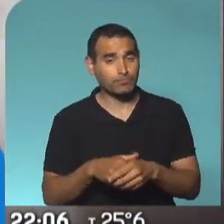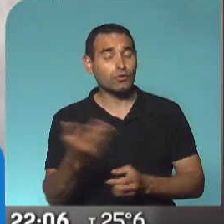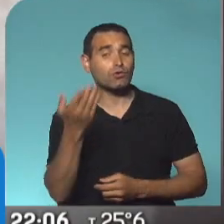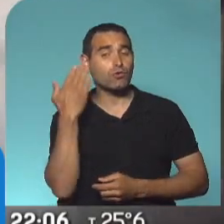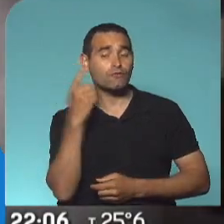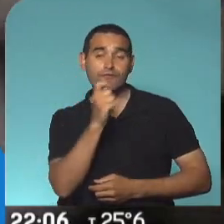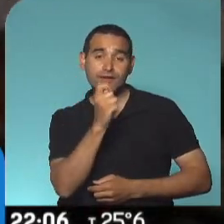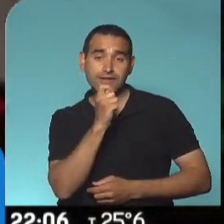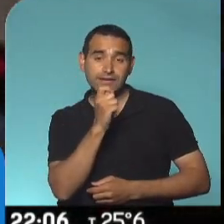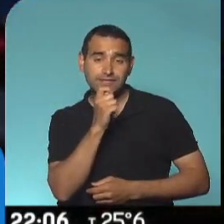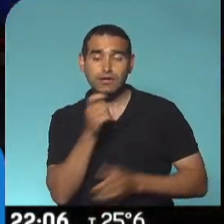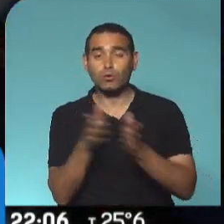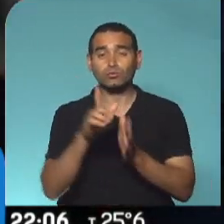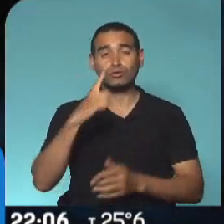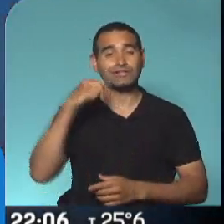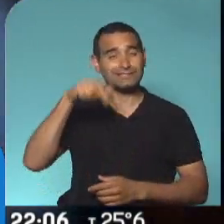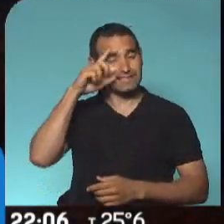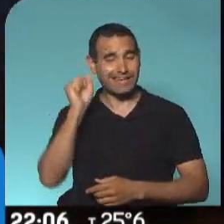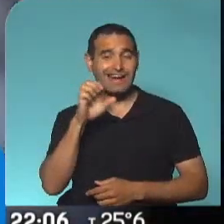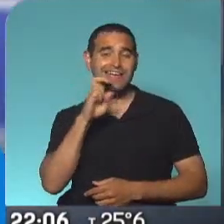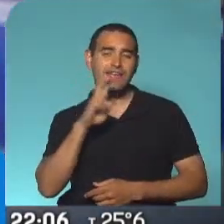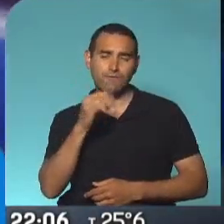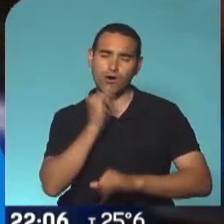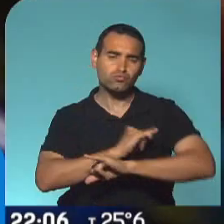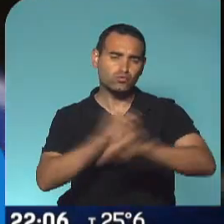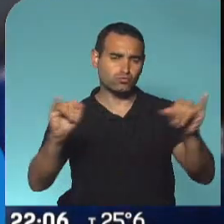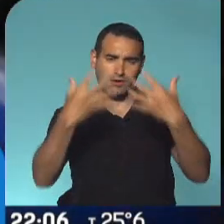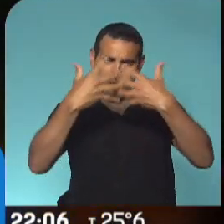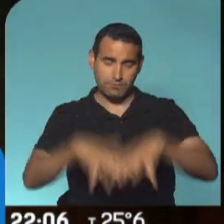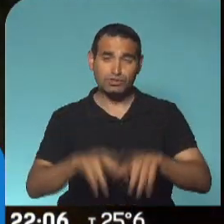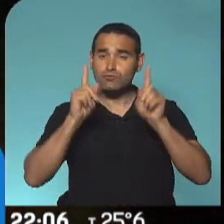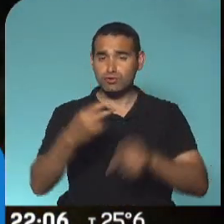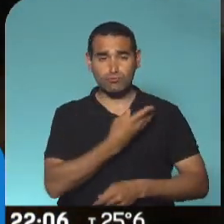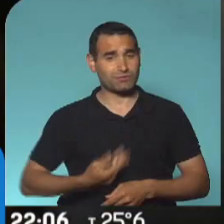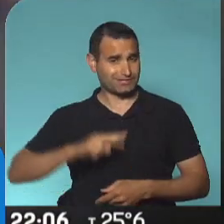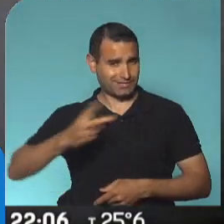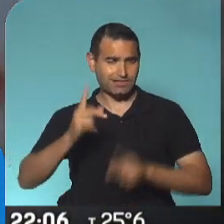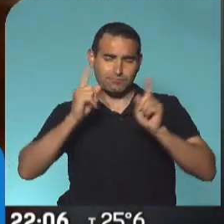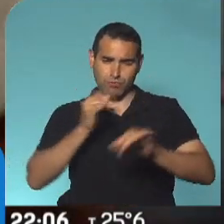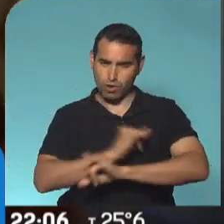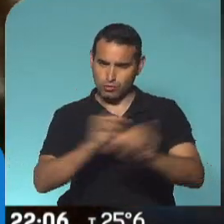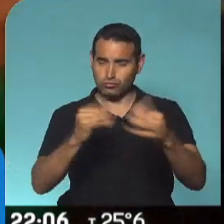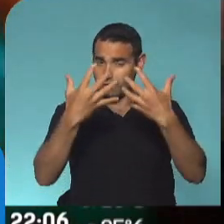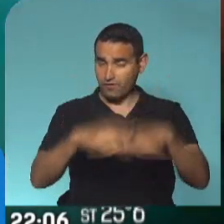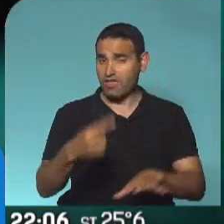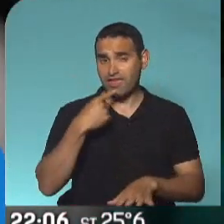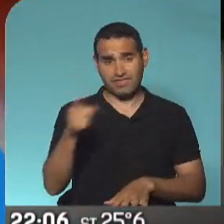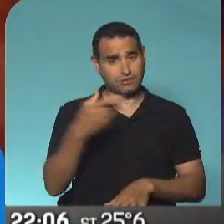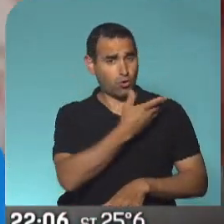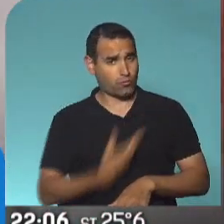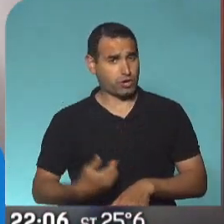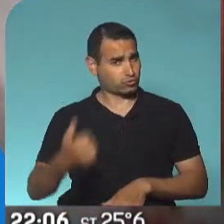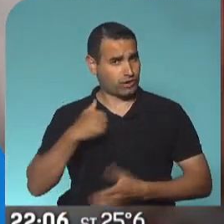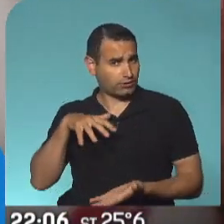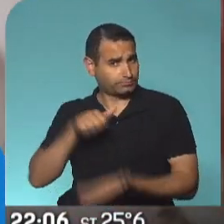Álvaro García Linera, Evo Morales anunció su dimisión y lo mismo hizo su vicepresidente, denunciando un golpe contra su gobierno, el